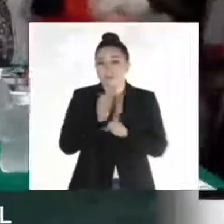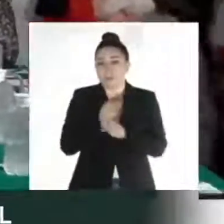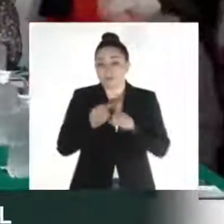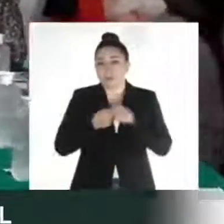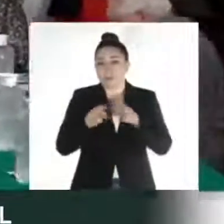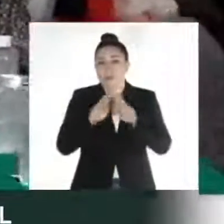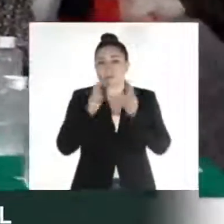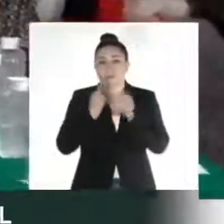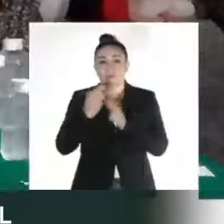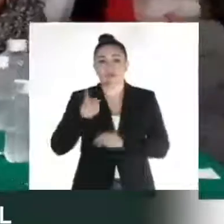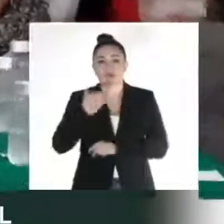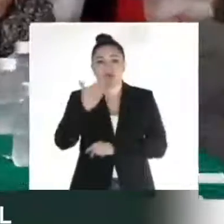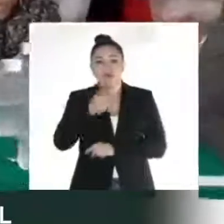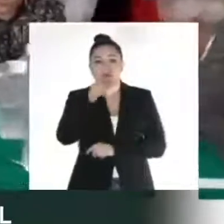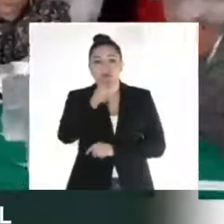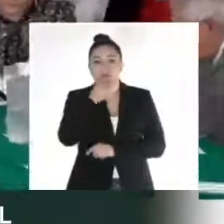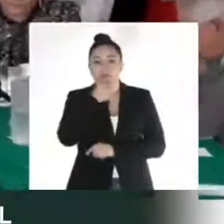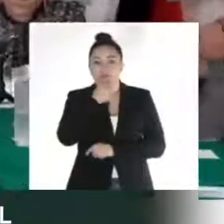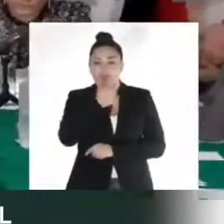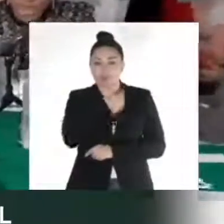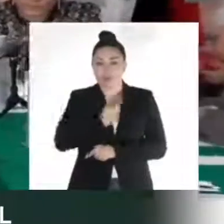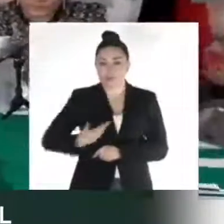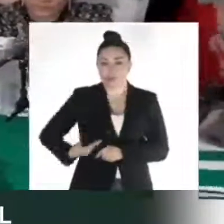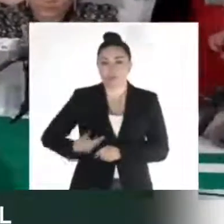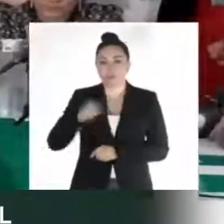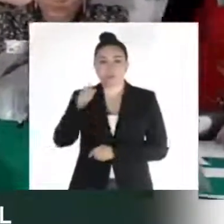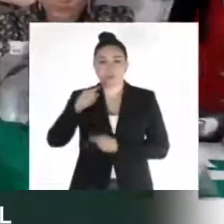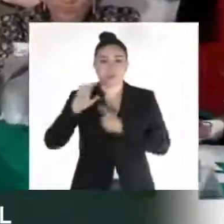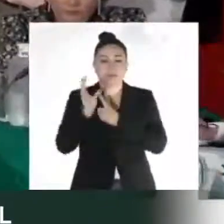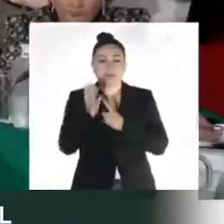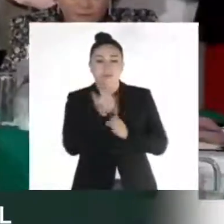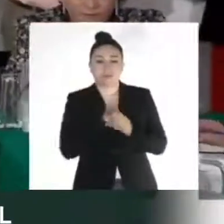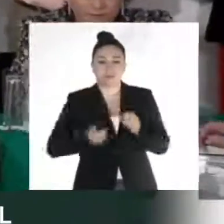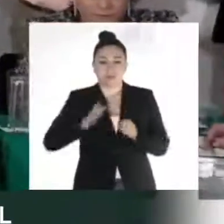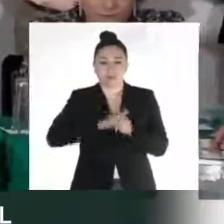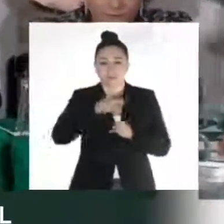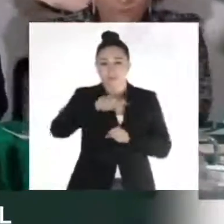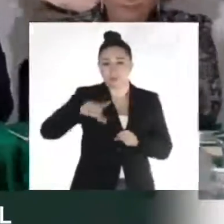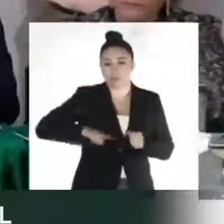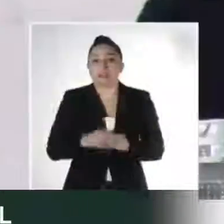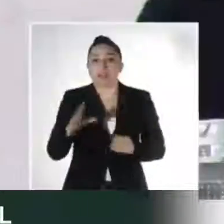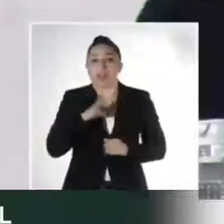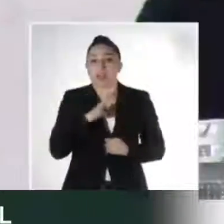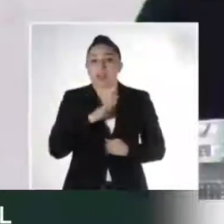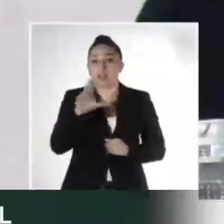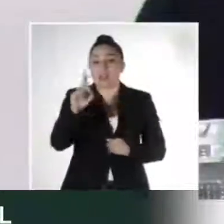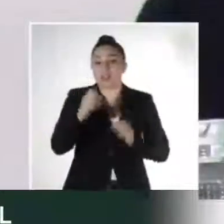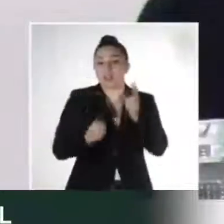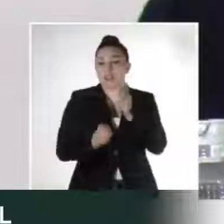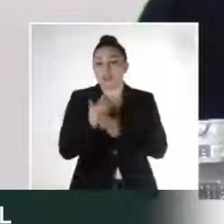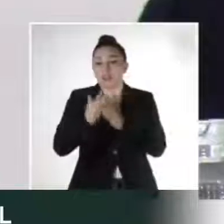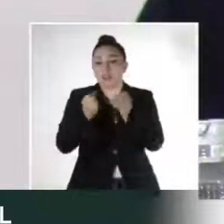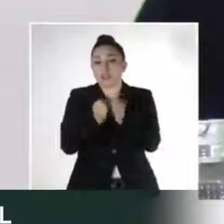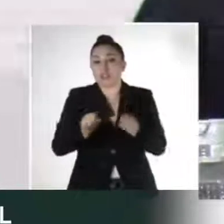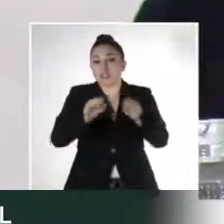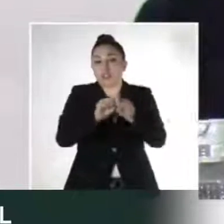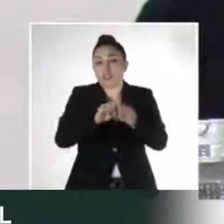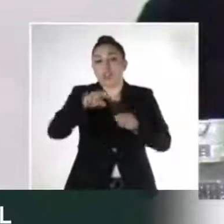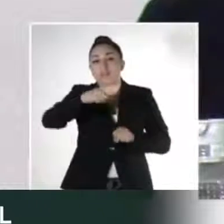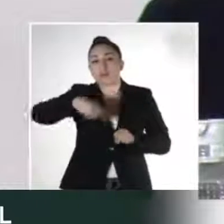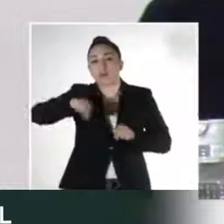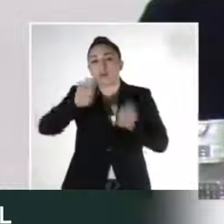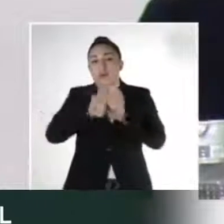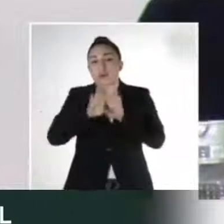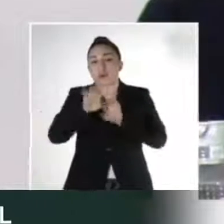Ante las Comisiones Unidas de Alcaldías y Límites Territoriales y Administración Pública Local del Congreso de la Ciudad de México, la titular de la Alcaldía